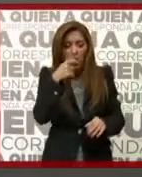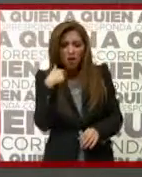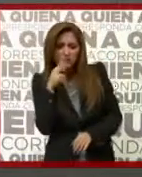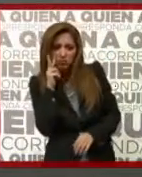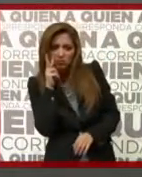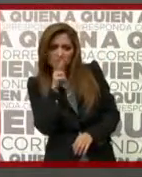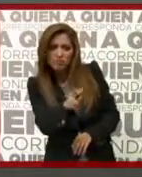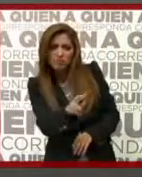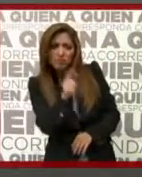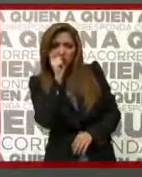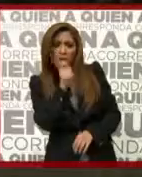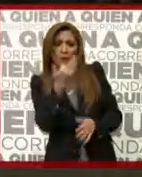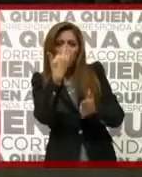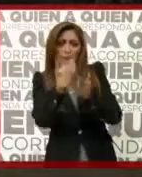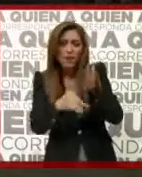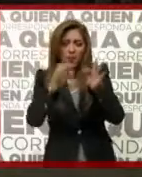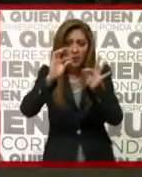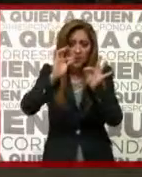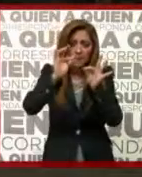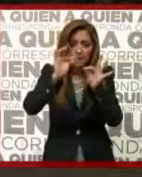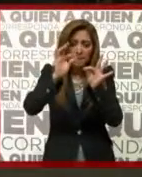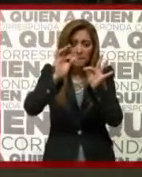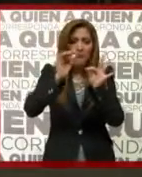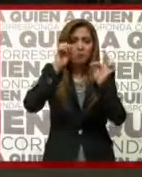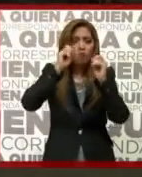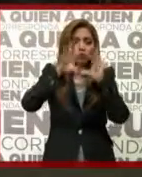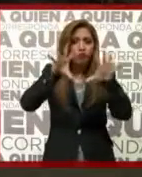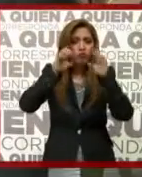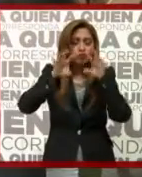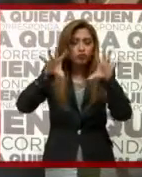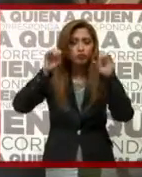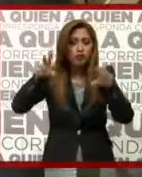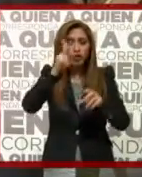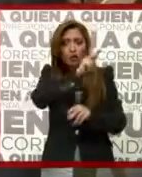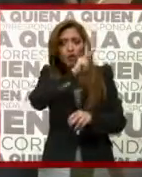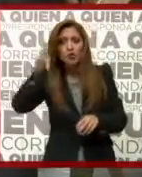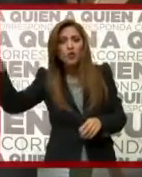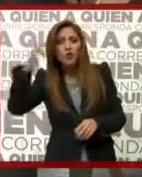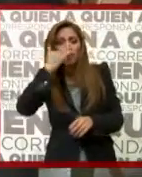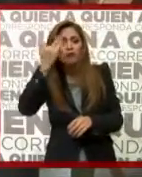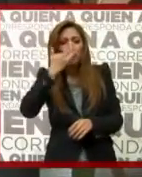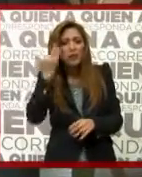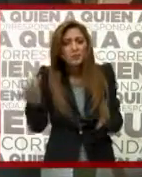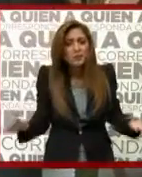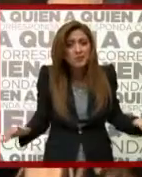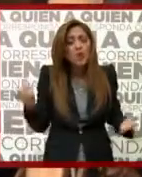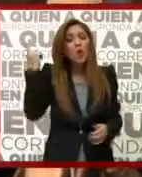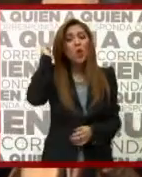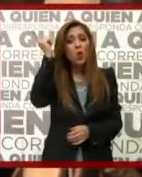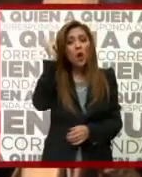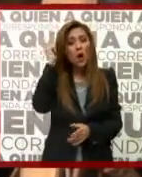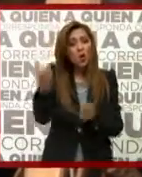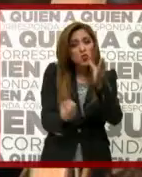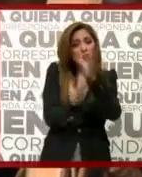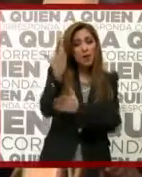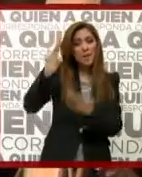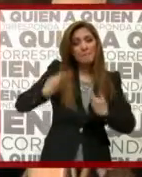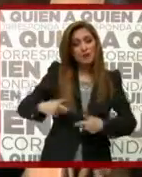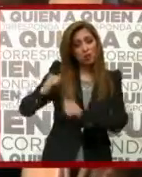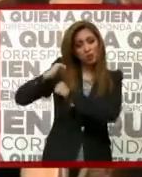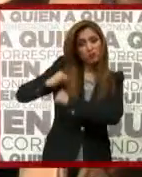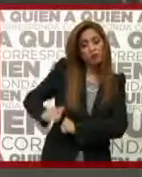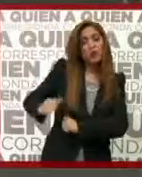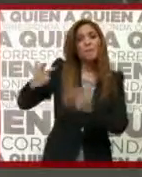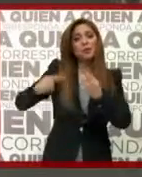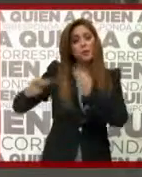es solo cosa de abrir el flujo del agua y listo. Agua para todas las plantitas. Esperamos y que los nuevos encargados manden a